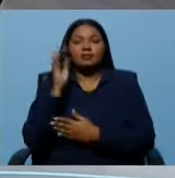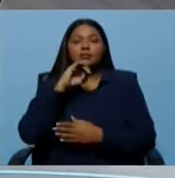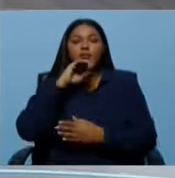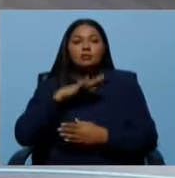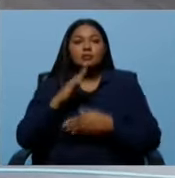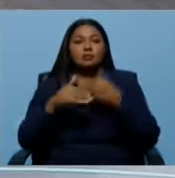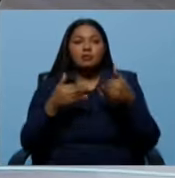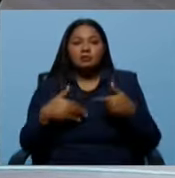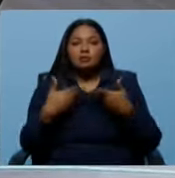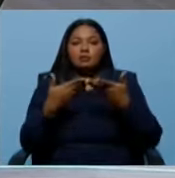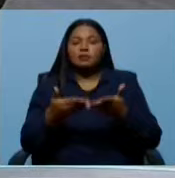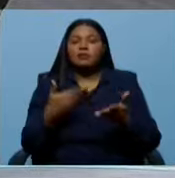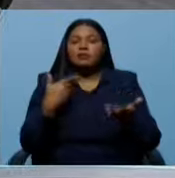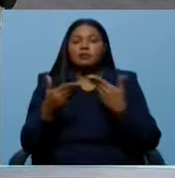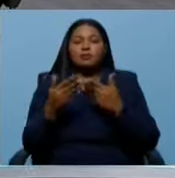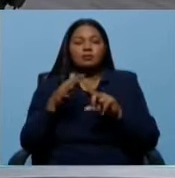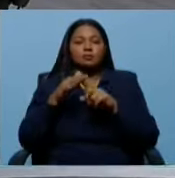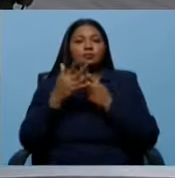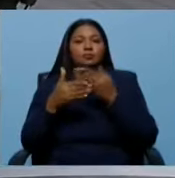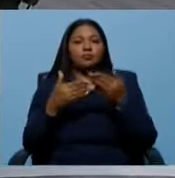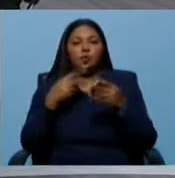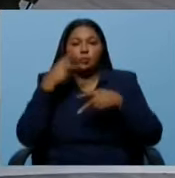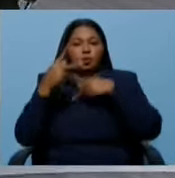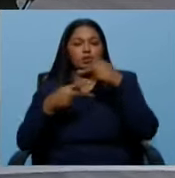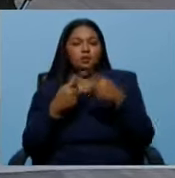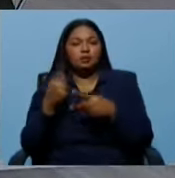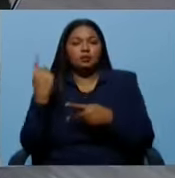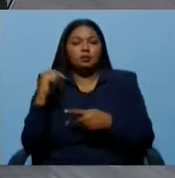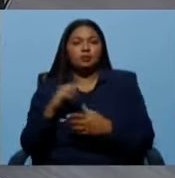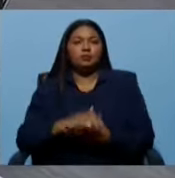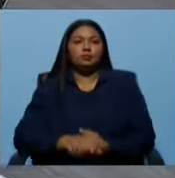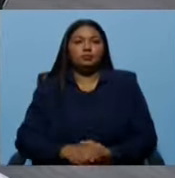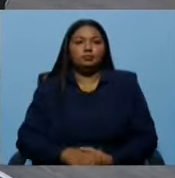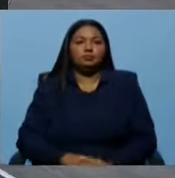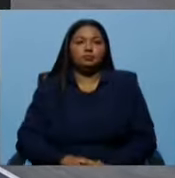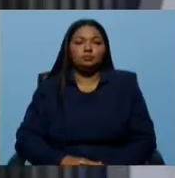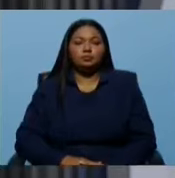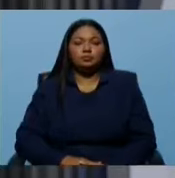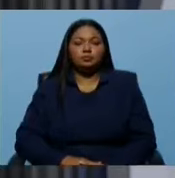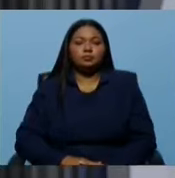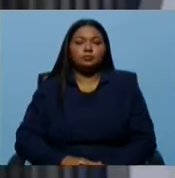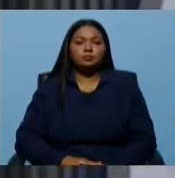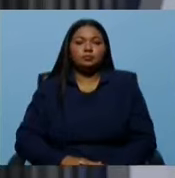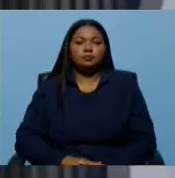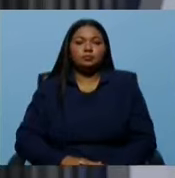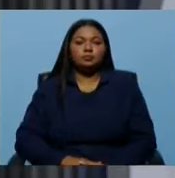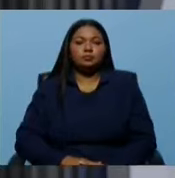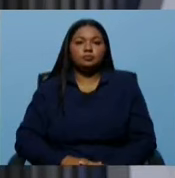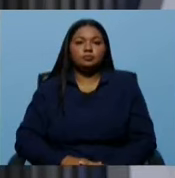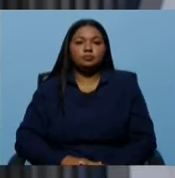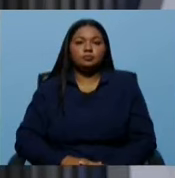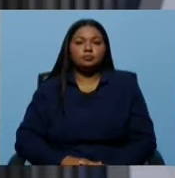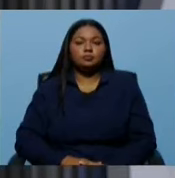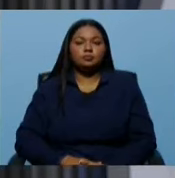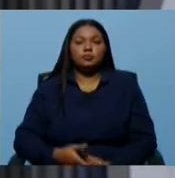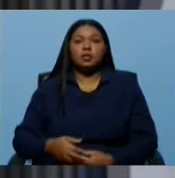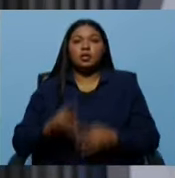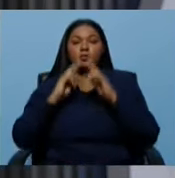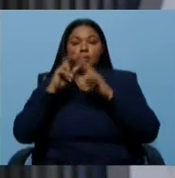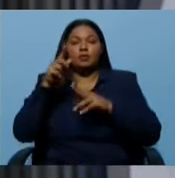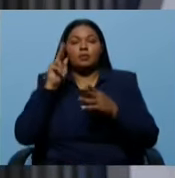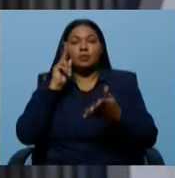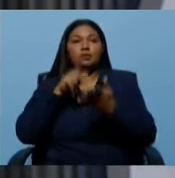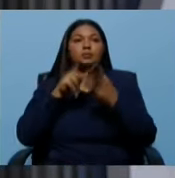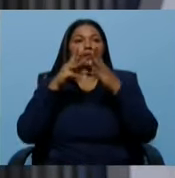dar su aporte independientemente de la postura política que tenga? Esa es la respuesta es, debemos participar todos